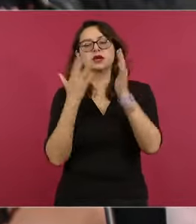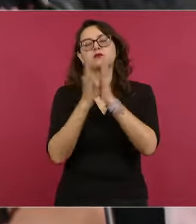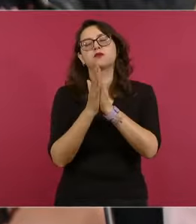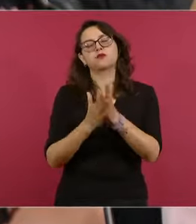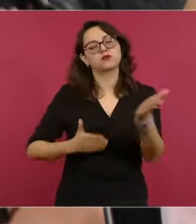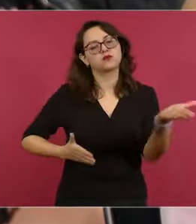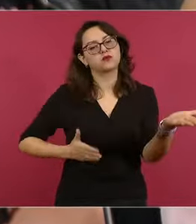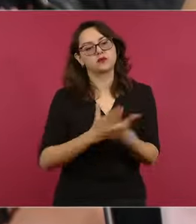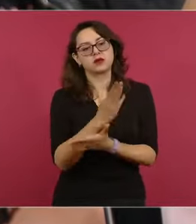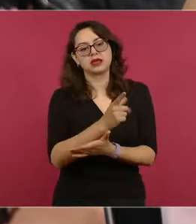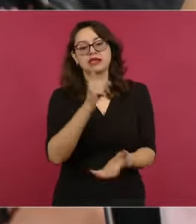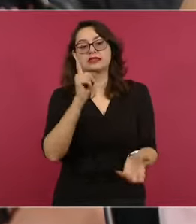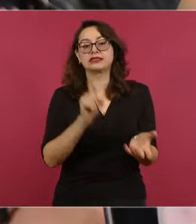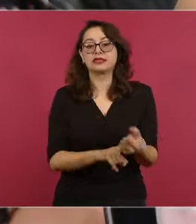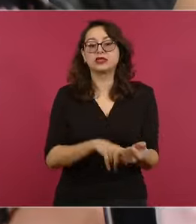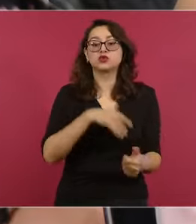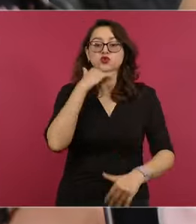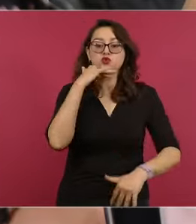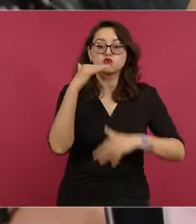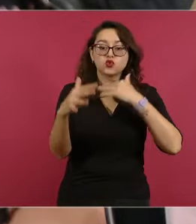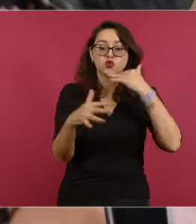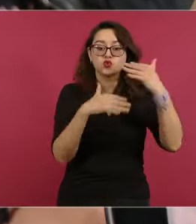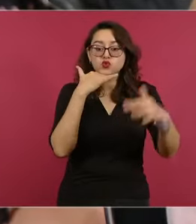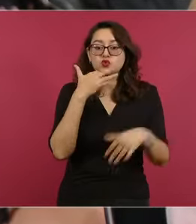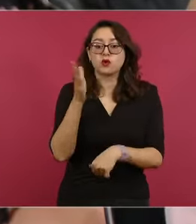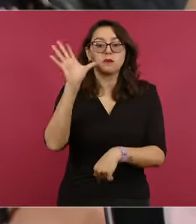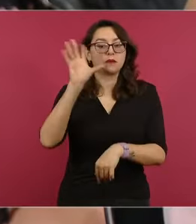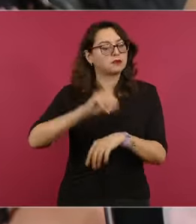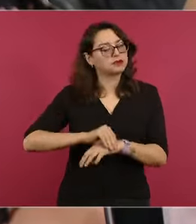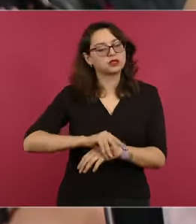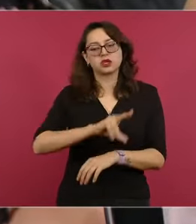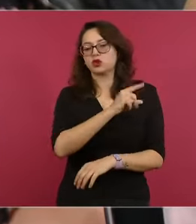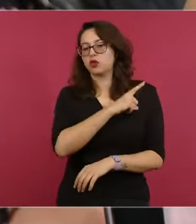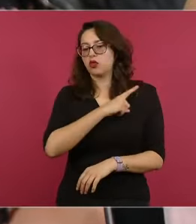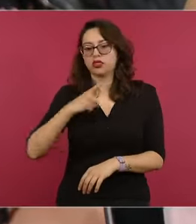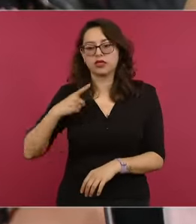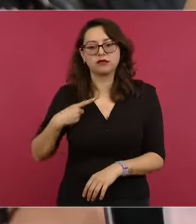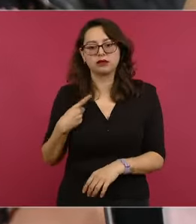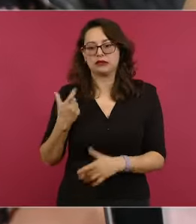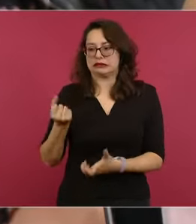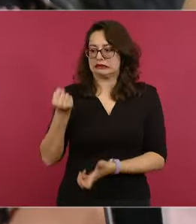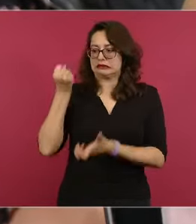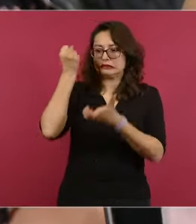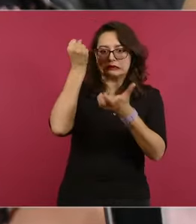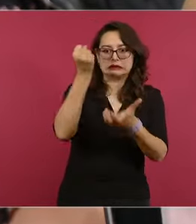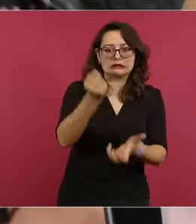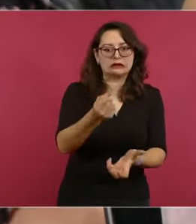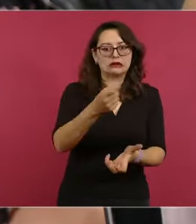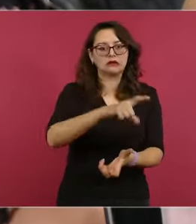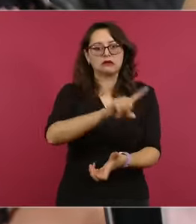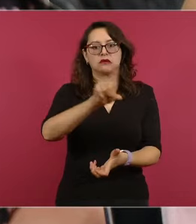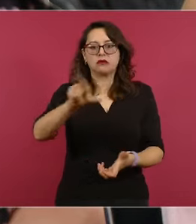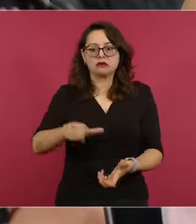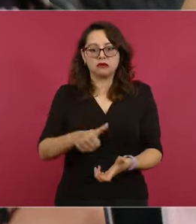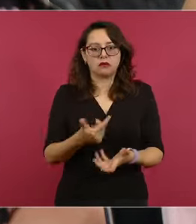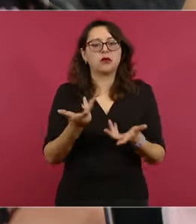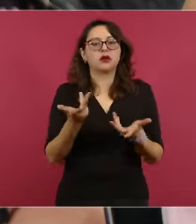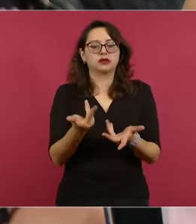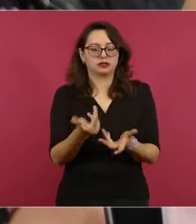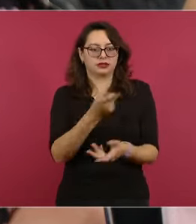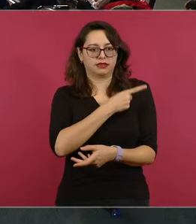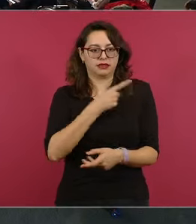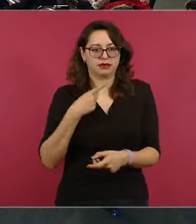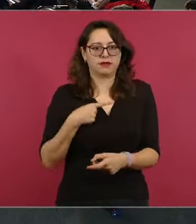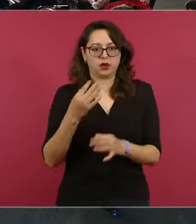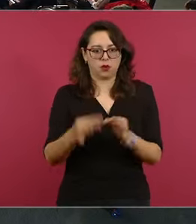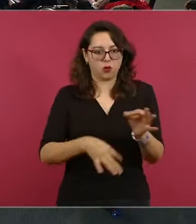la corrupción, como dice usted, no se debe permitir, y para que el dinero y el presupuesto alcance, se tiene que